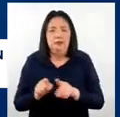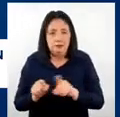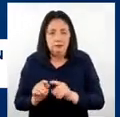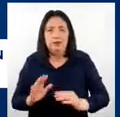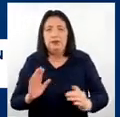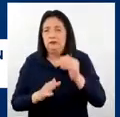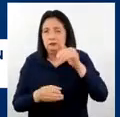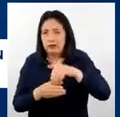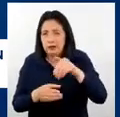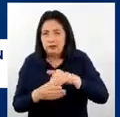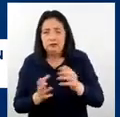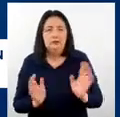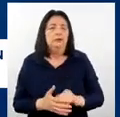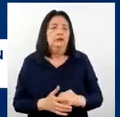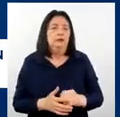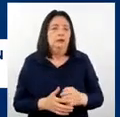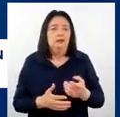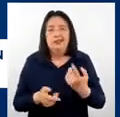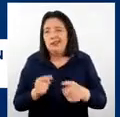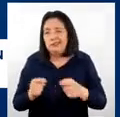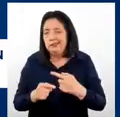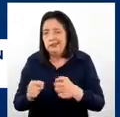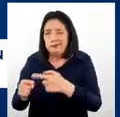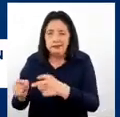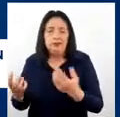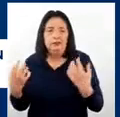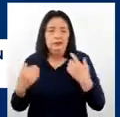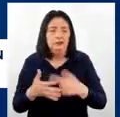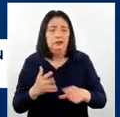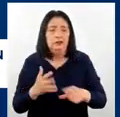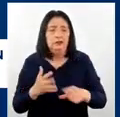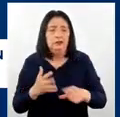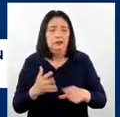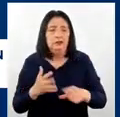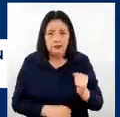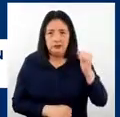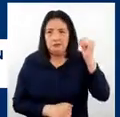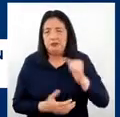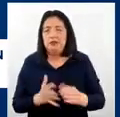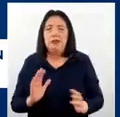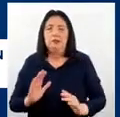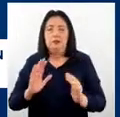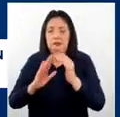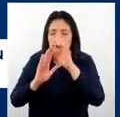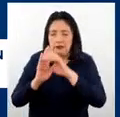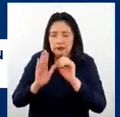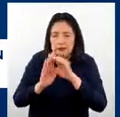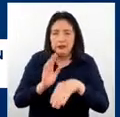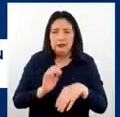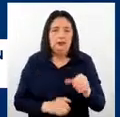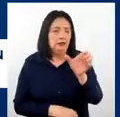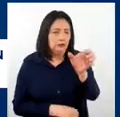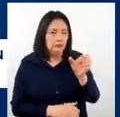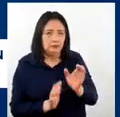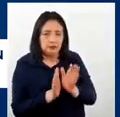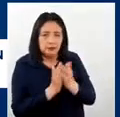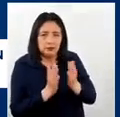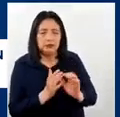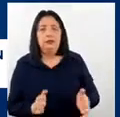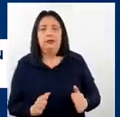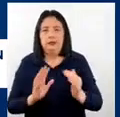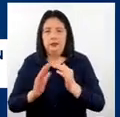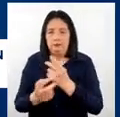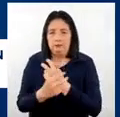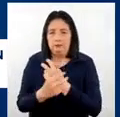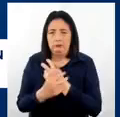financieras, también a los bancos, a las entidades, los casinos, tragamonedas, cines, bibliotecas, museos que están establecidos explícitamente